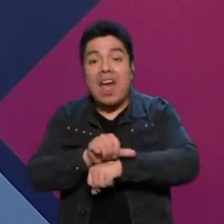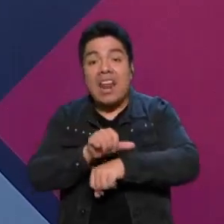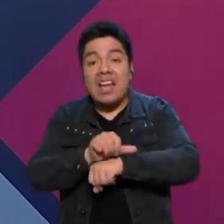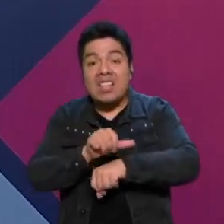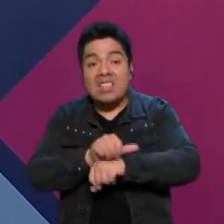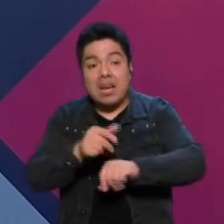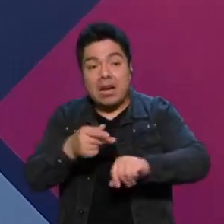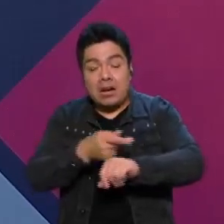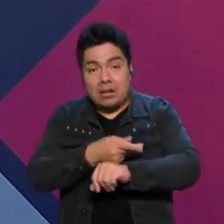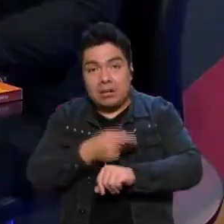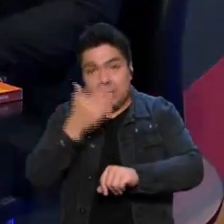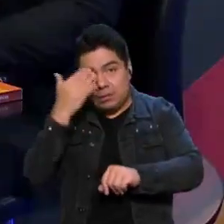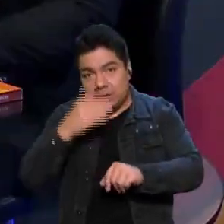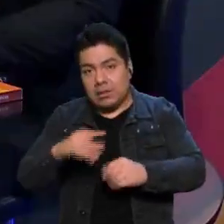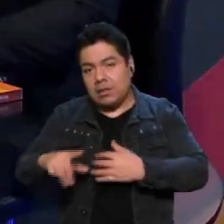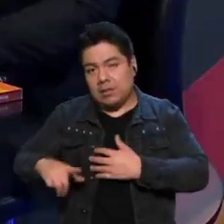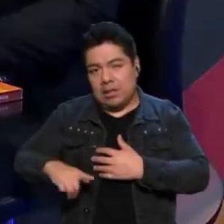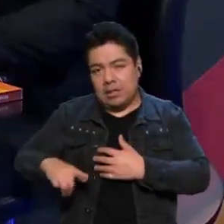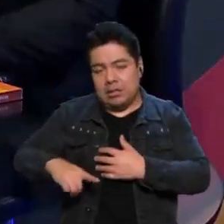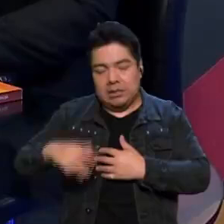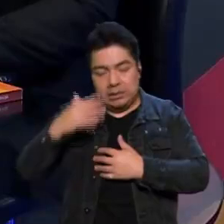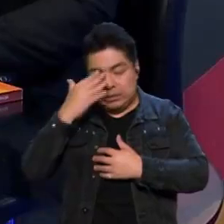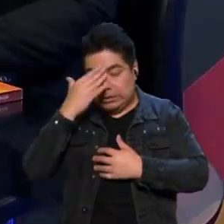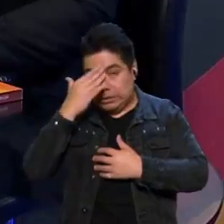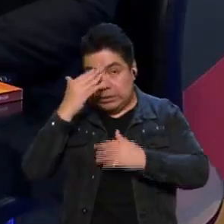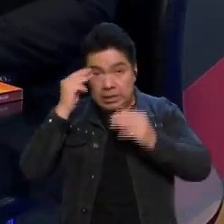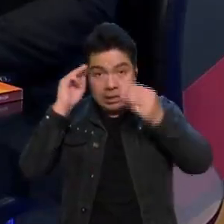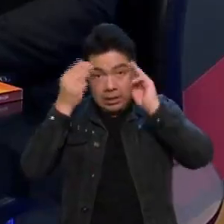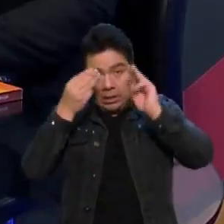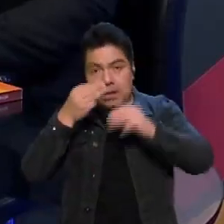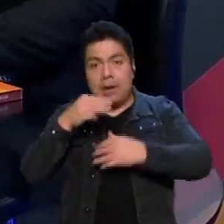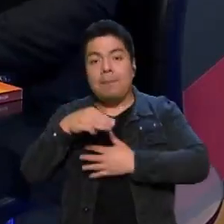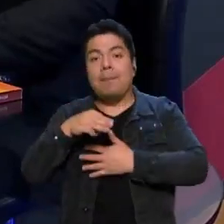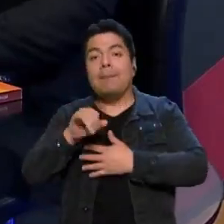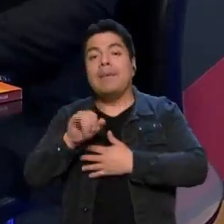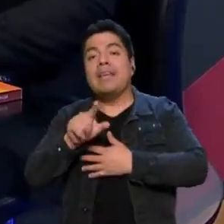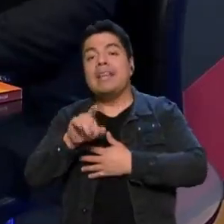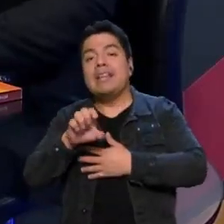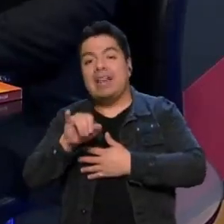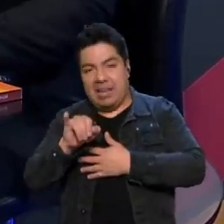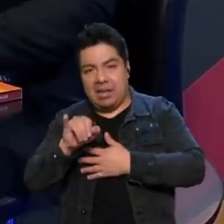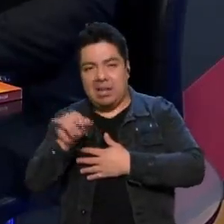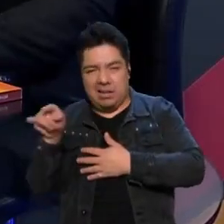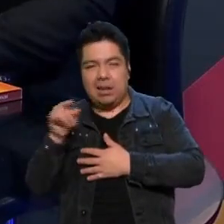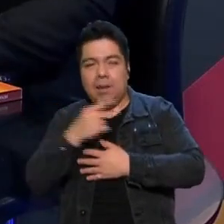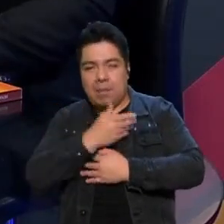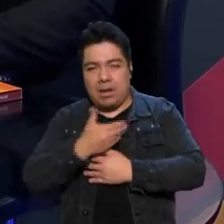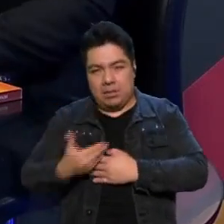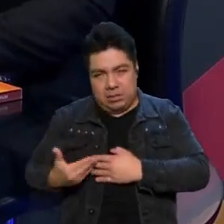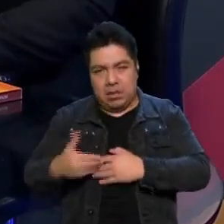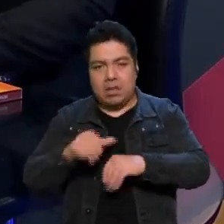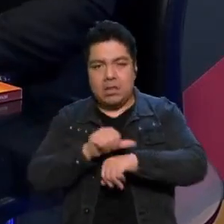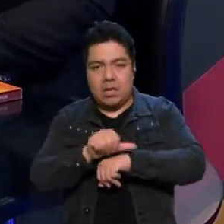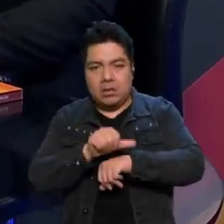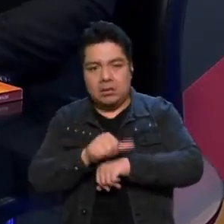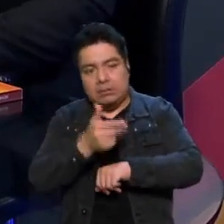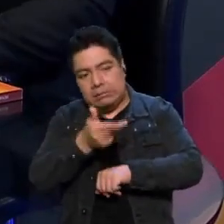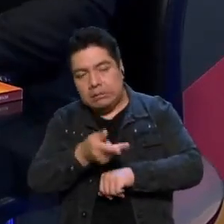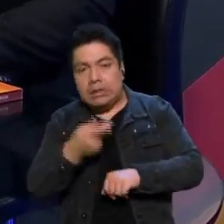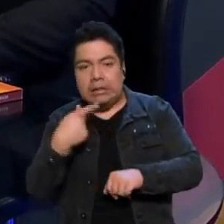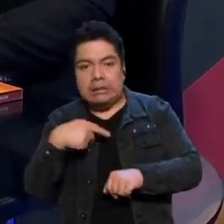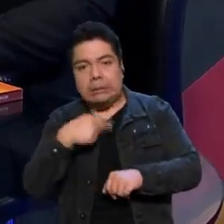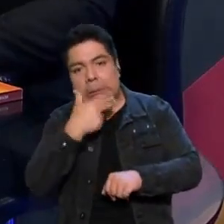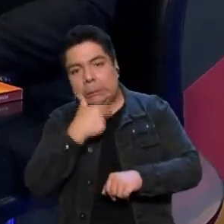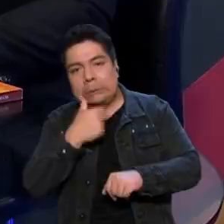¿no? Con este gobierno terrible de Milei, este gobierno de este personaje, pues que le ha